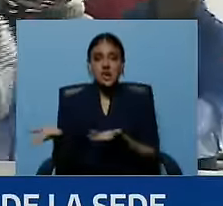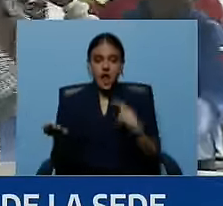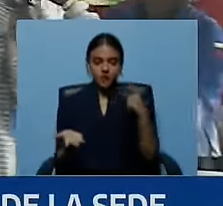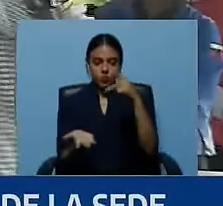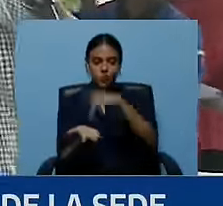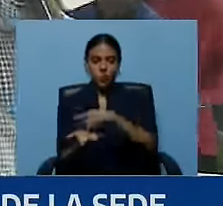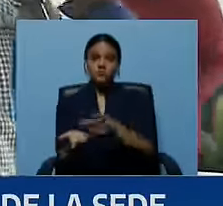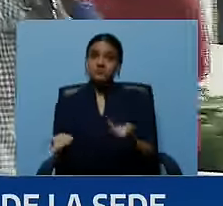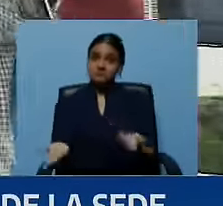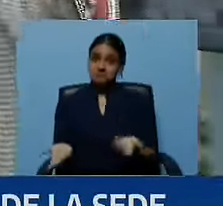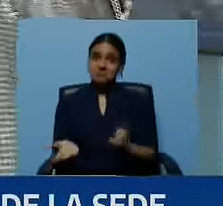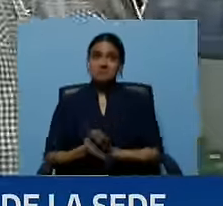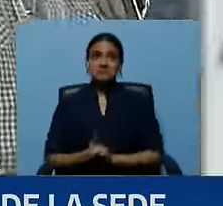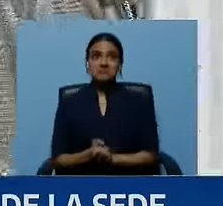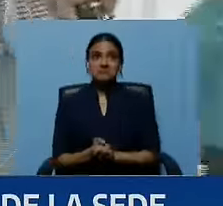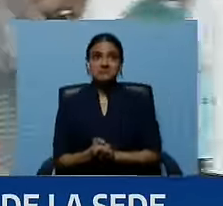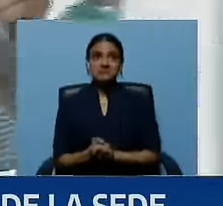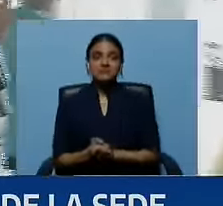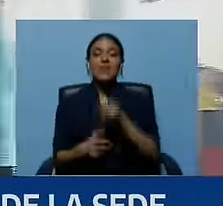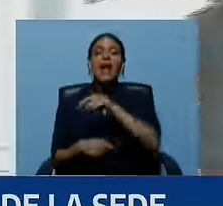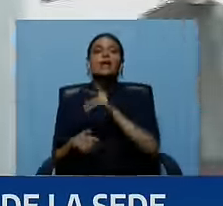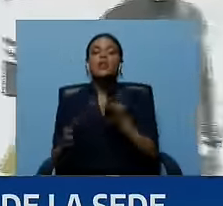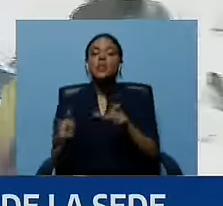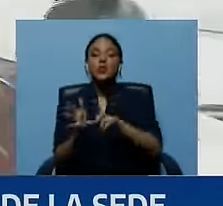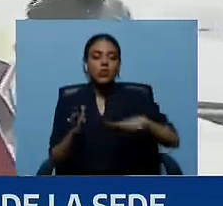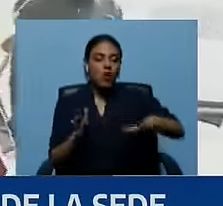¿Ah? La recepción.